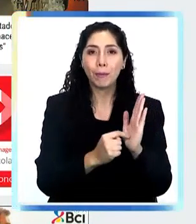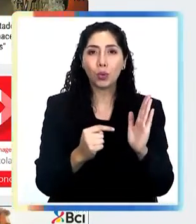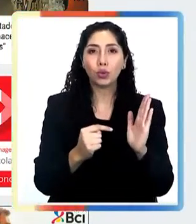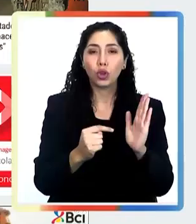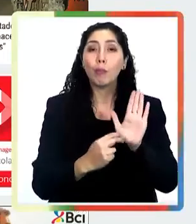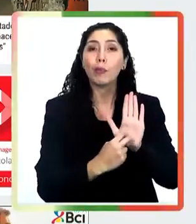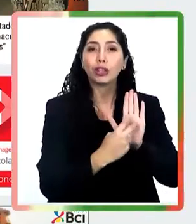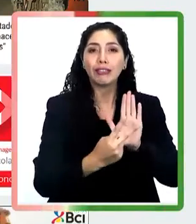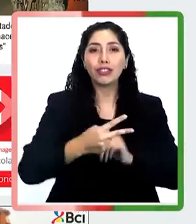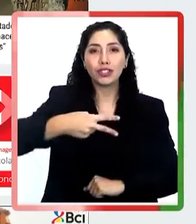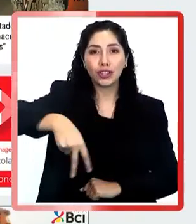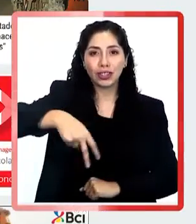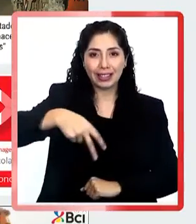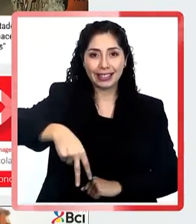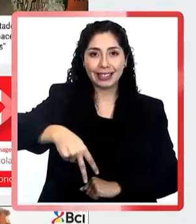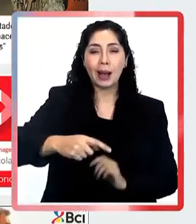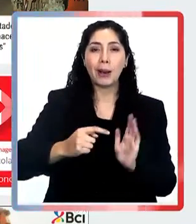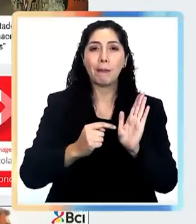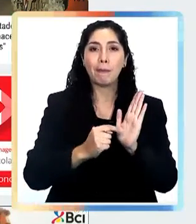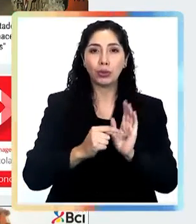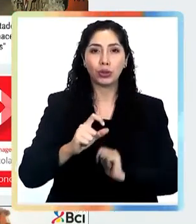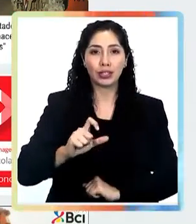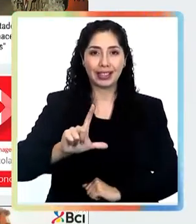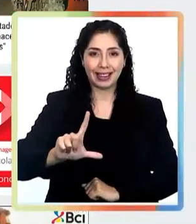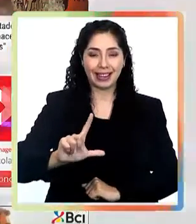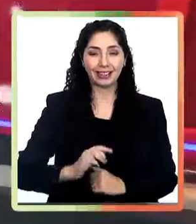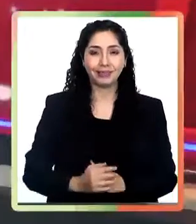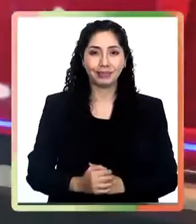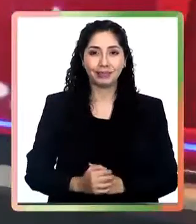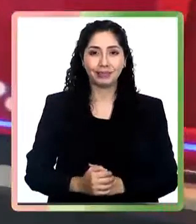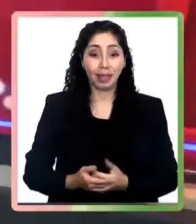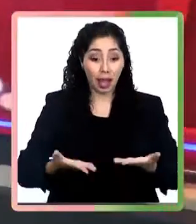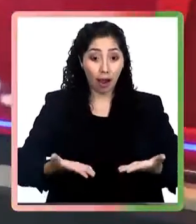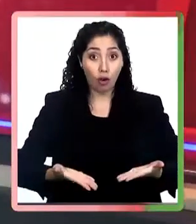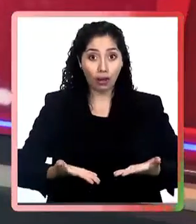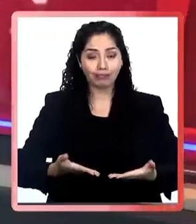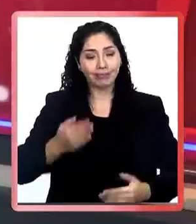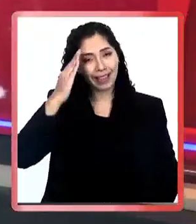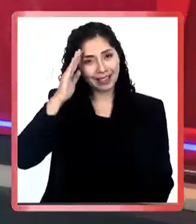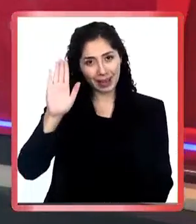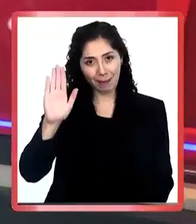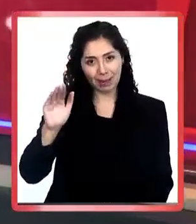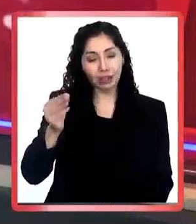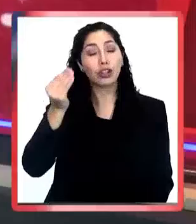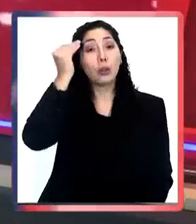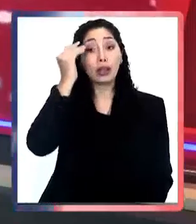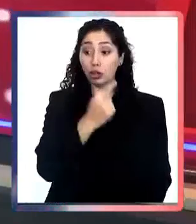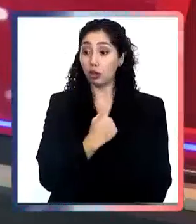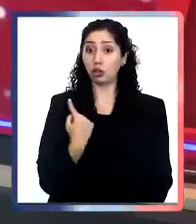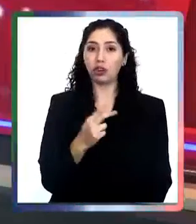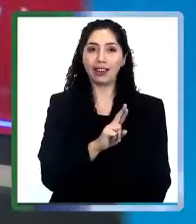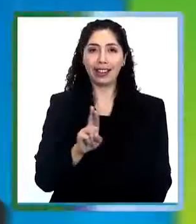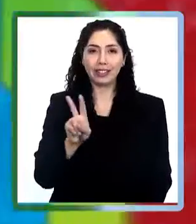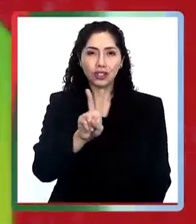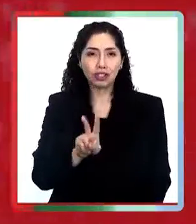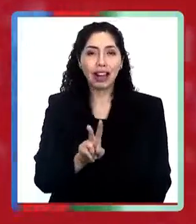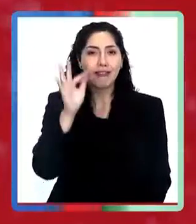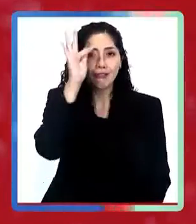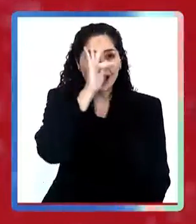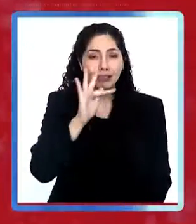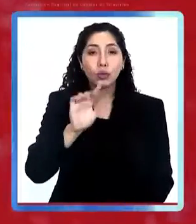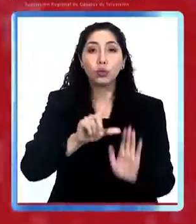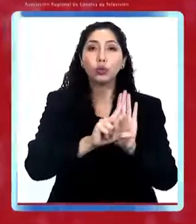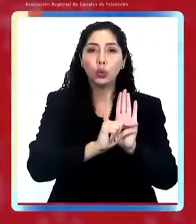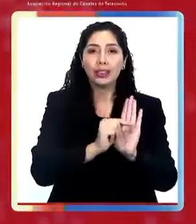punto por está voz noticias punto se l es hora de despedirnos y recuerden como siempre que estamos en las redes sociales en facebook en